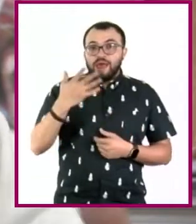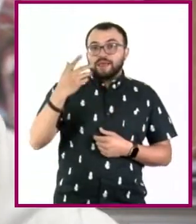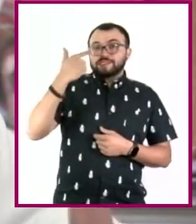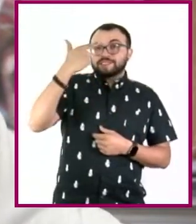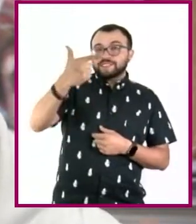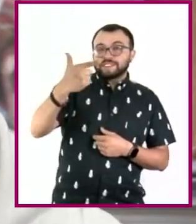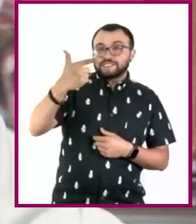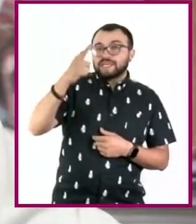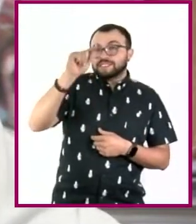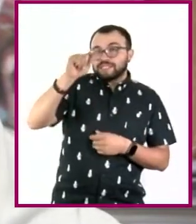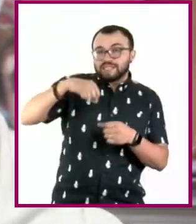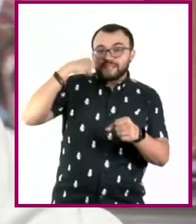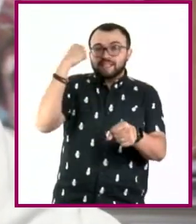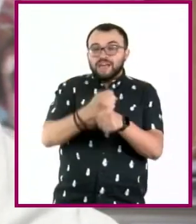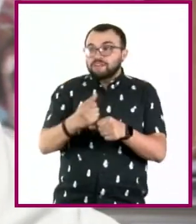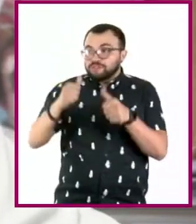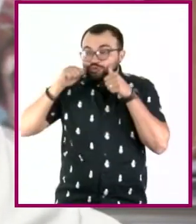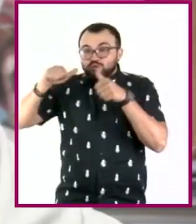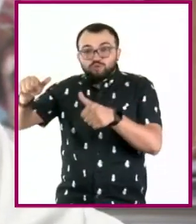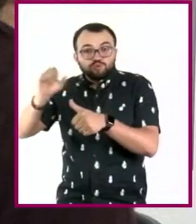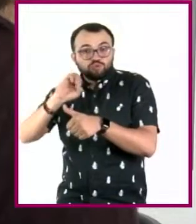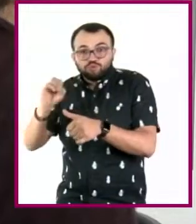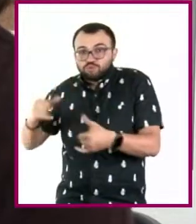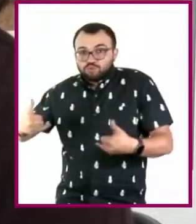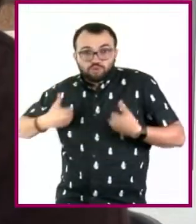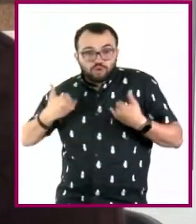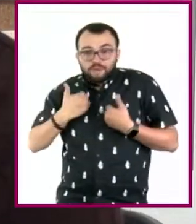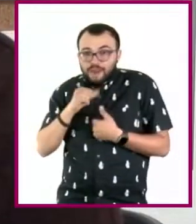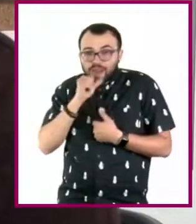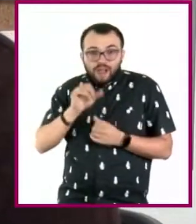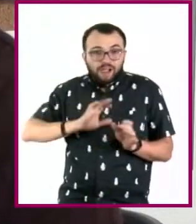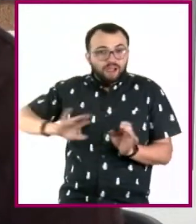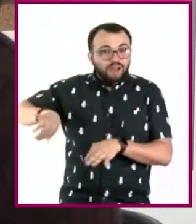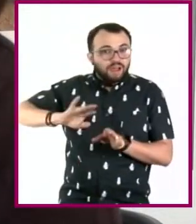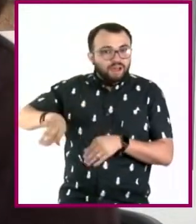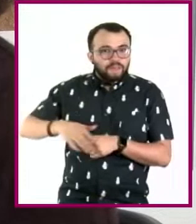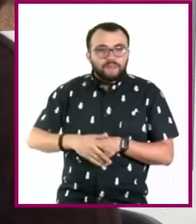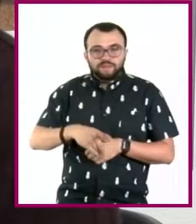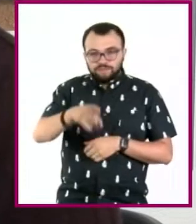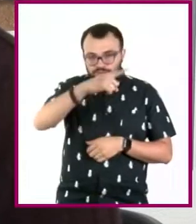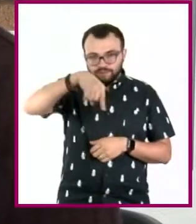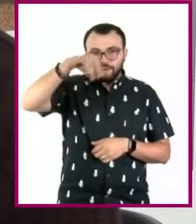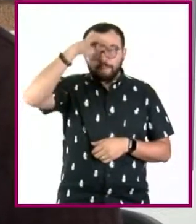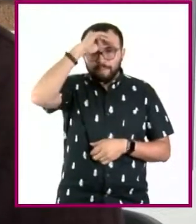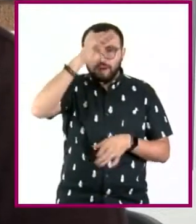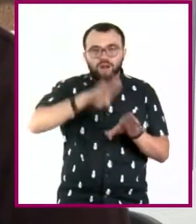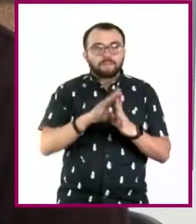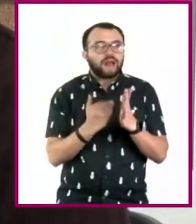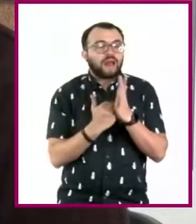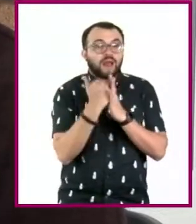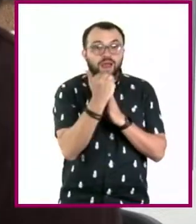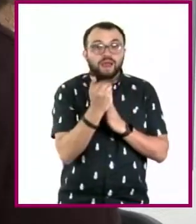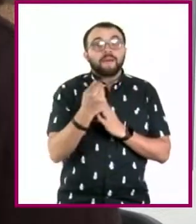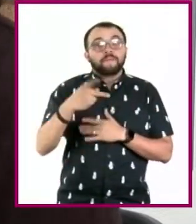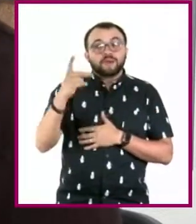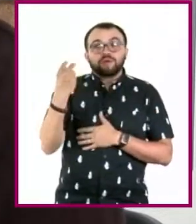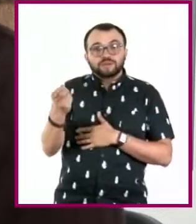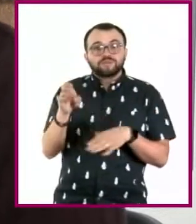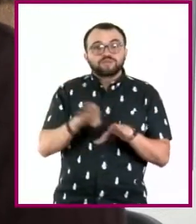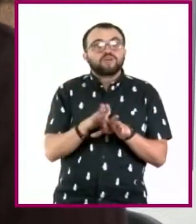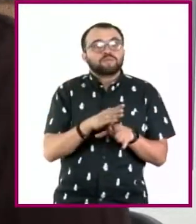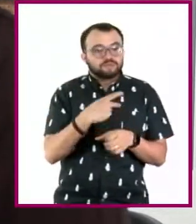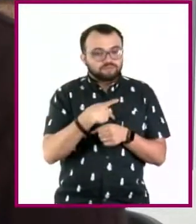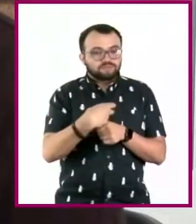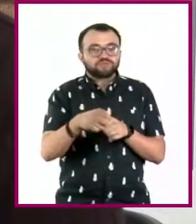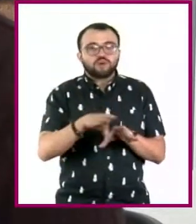desatención hacia este núcleo de población, hacia nosotros. Tal vez suene excesivo, pero pienso que nos invita a pensar en este problema a través de